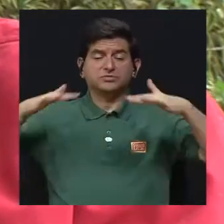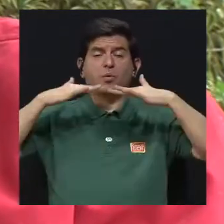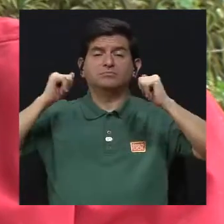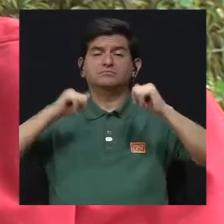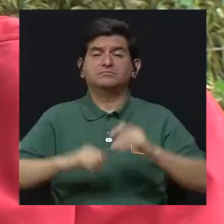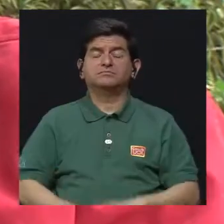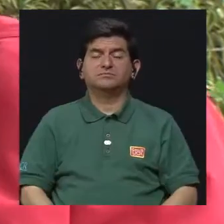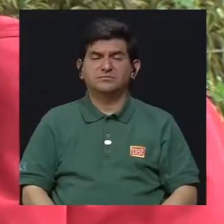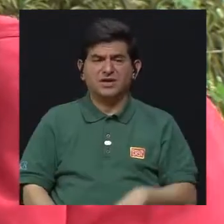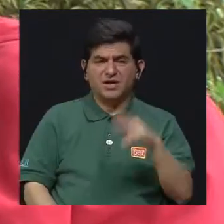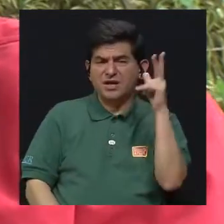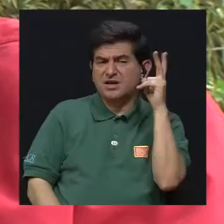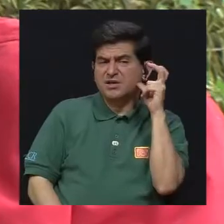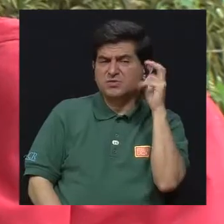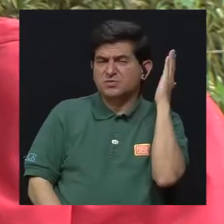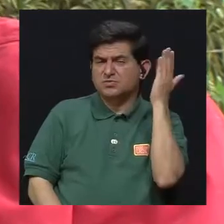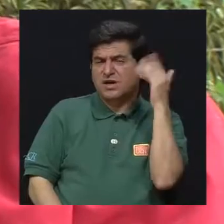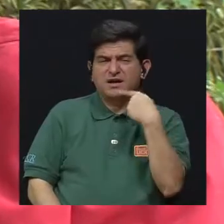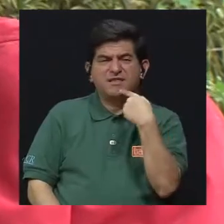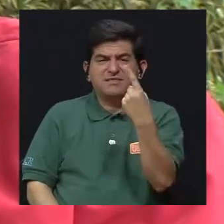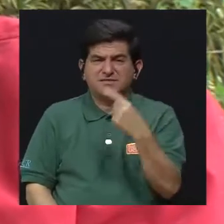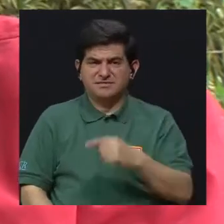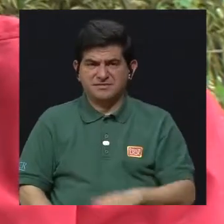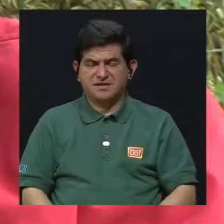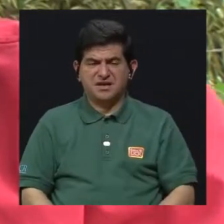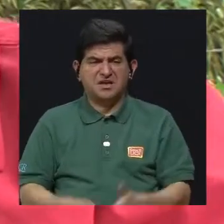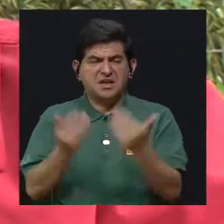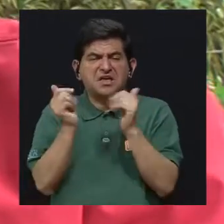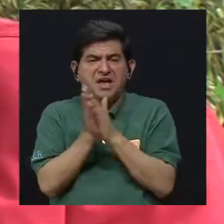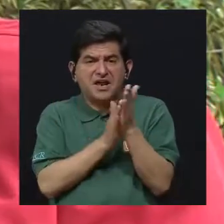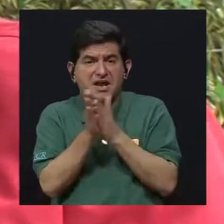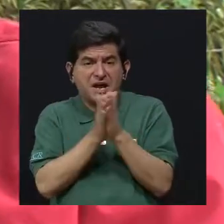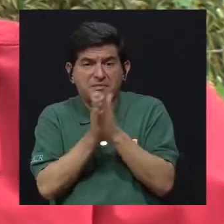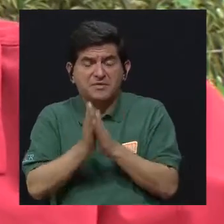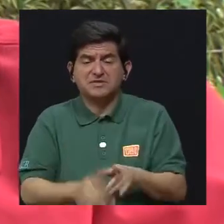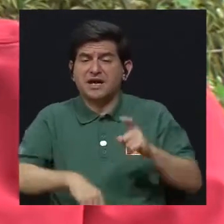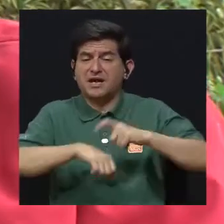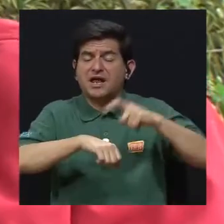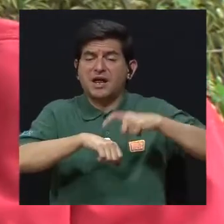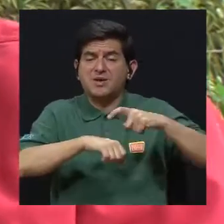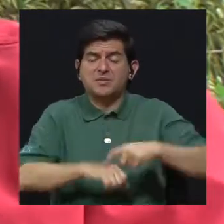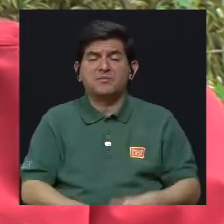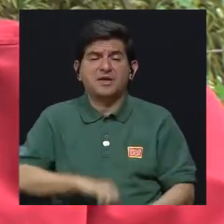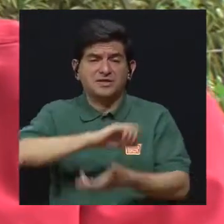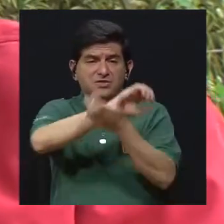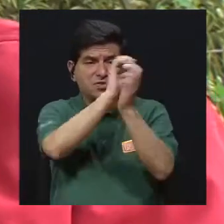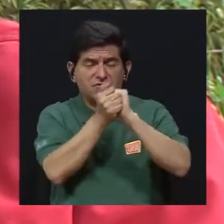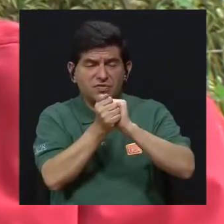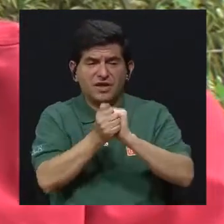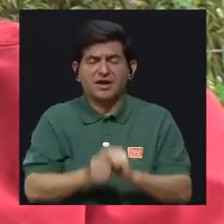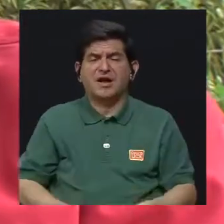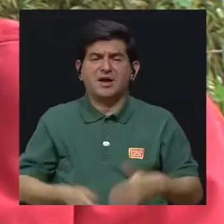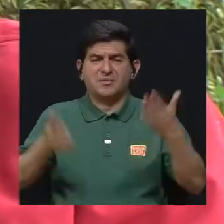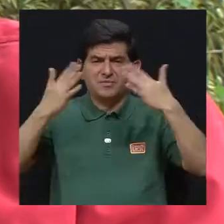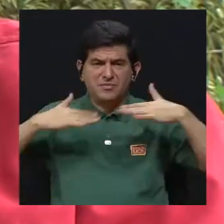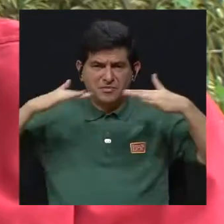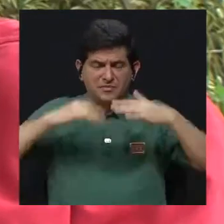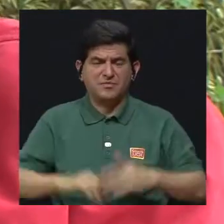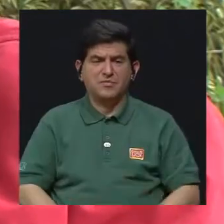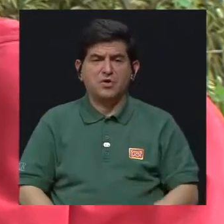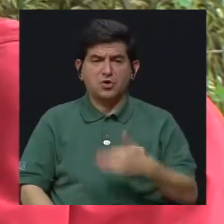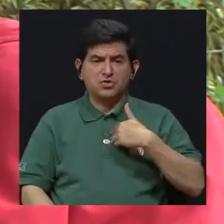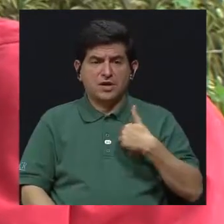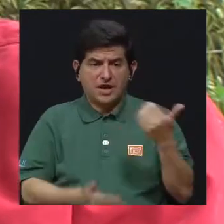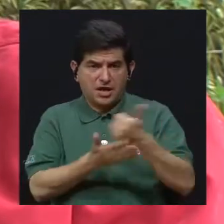ambiente. Y más bien oímos discursos que nos dicen que quieren aprovechar la coyuntura del problema de cambio climático para ver cómo